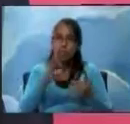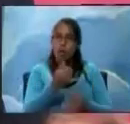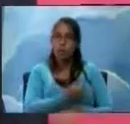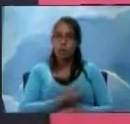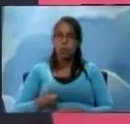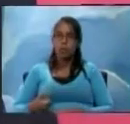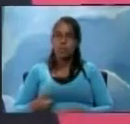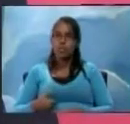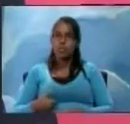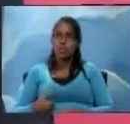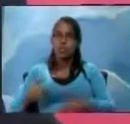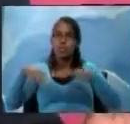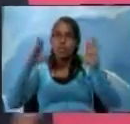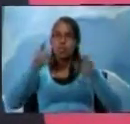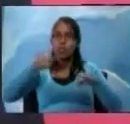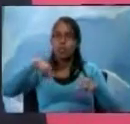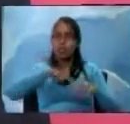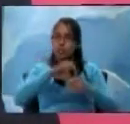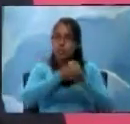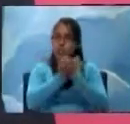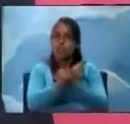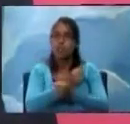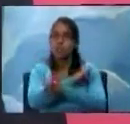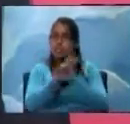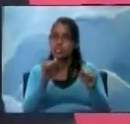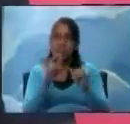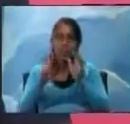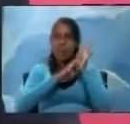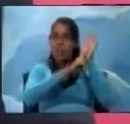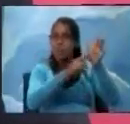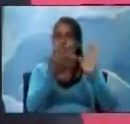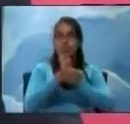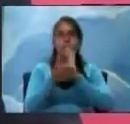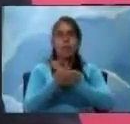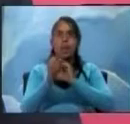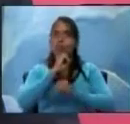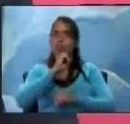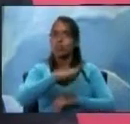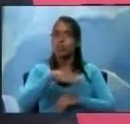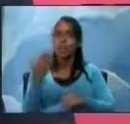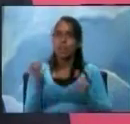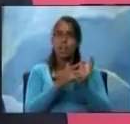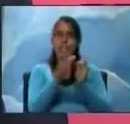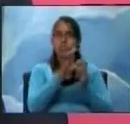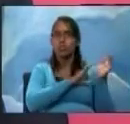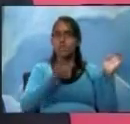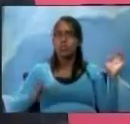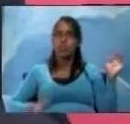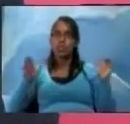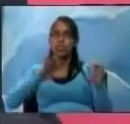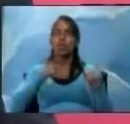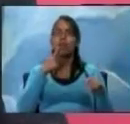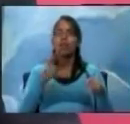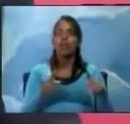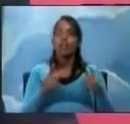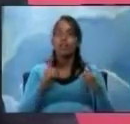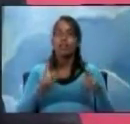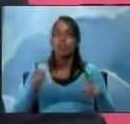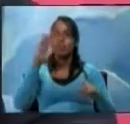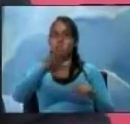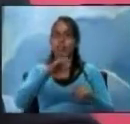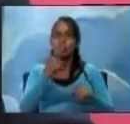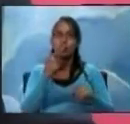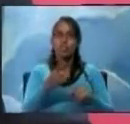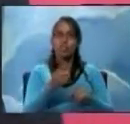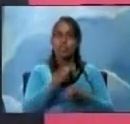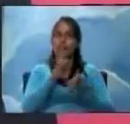hambriento? Tal como nuestro amado ya relató acerca de la historia que Jesús le estaba diciendo. De pronto usted